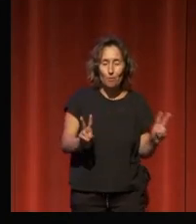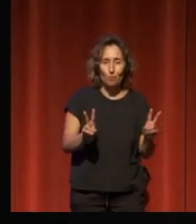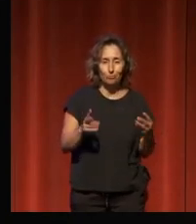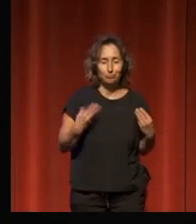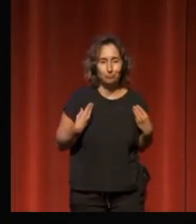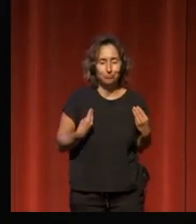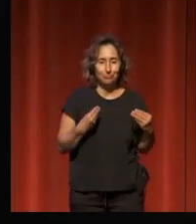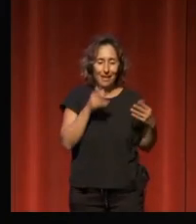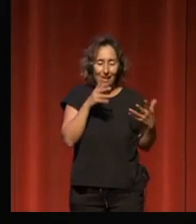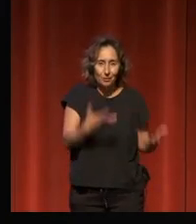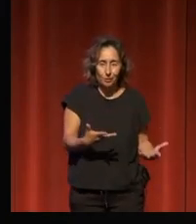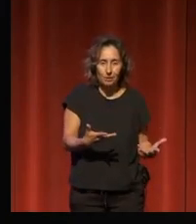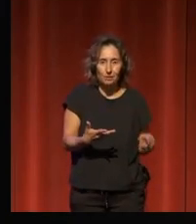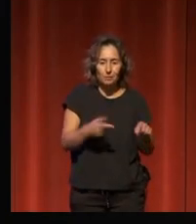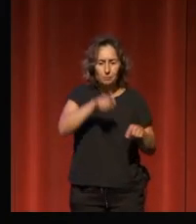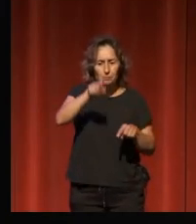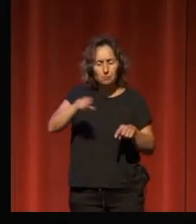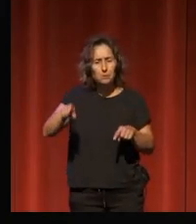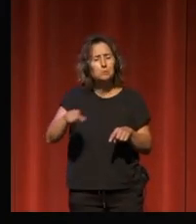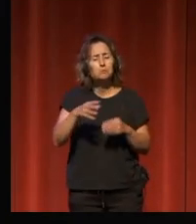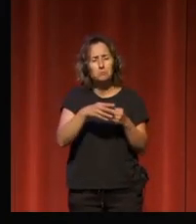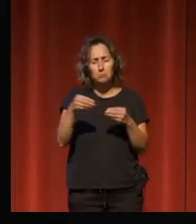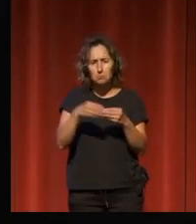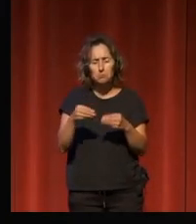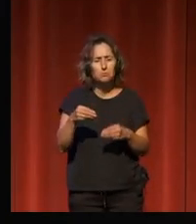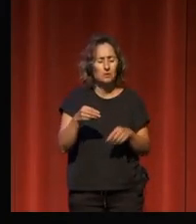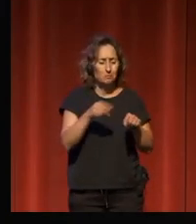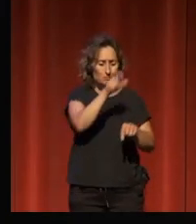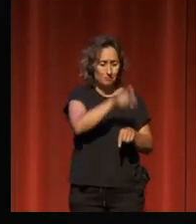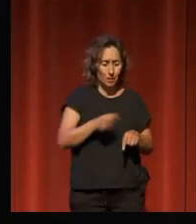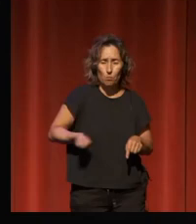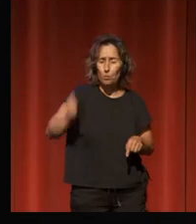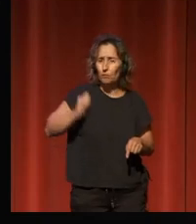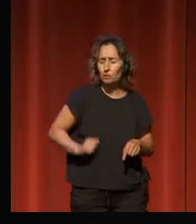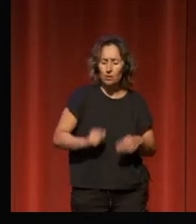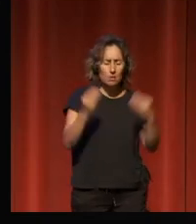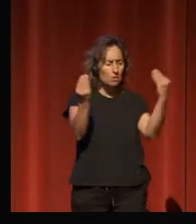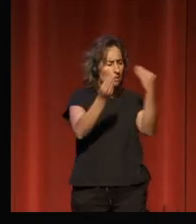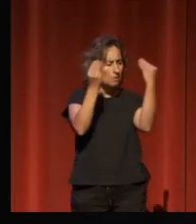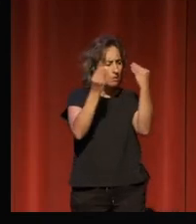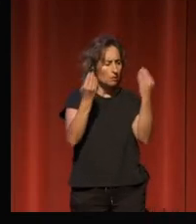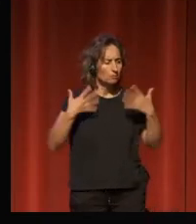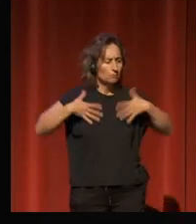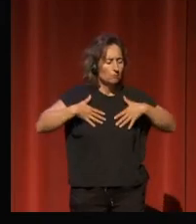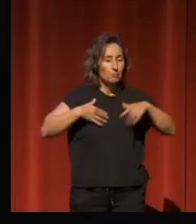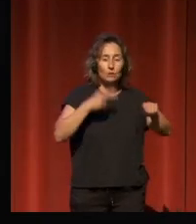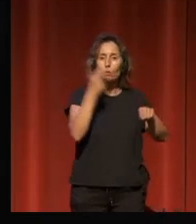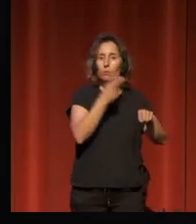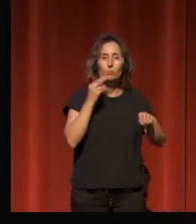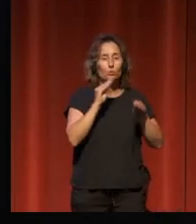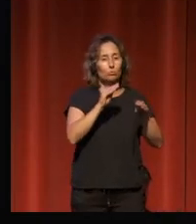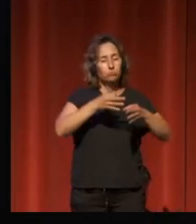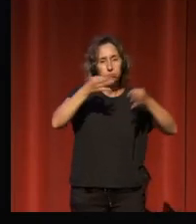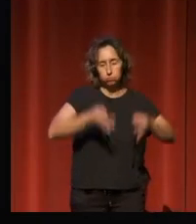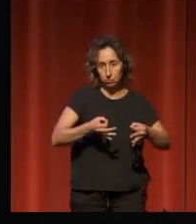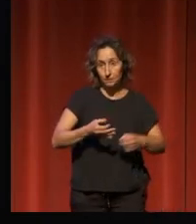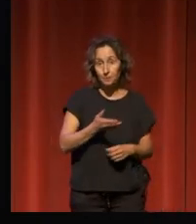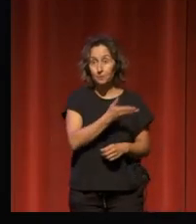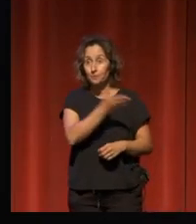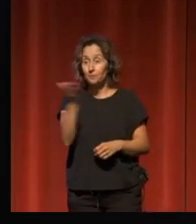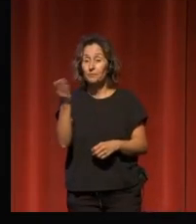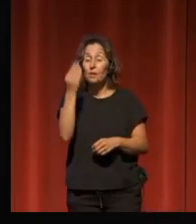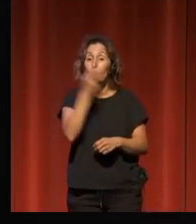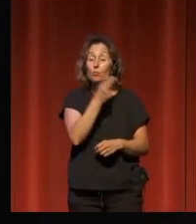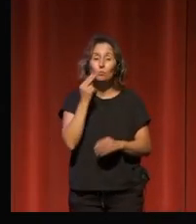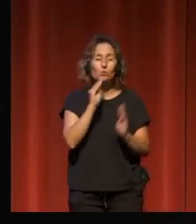un alto grado de uso y aceptación y con profesionales muy formados y extraordinariamente comprometidos así que gracias de verdad por vuestro